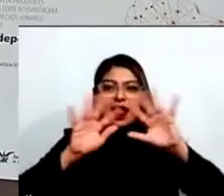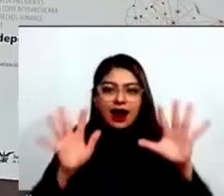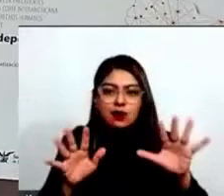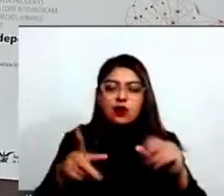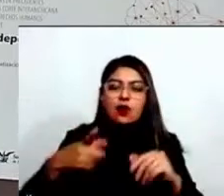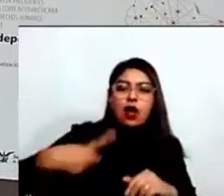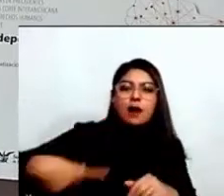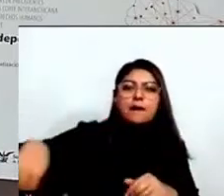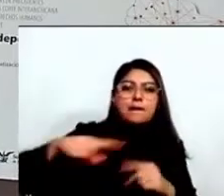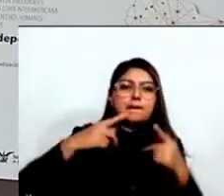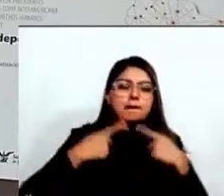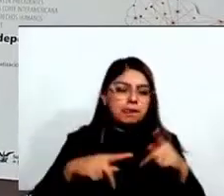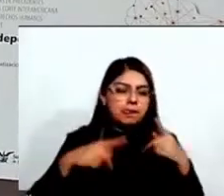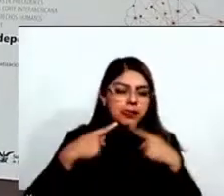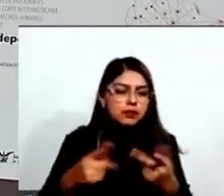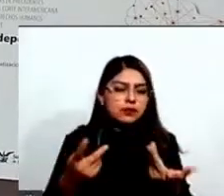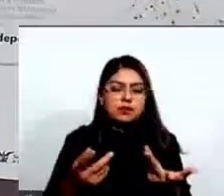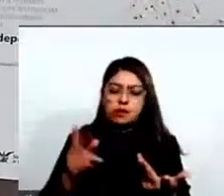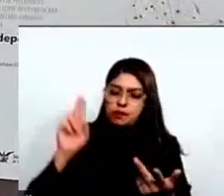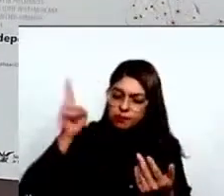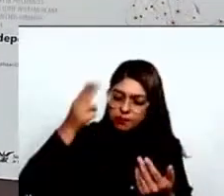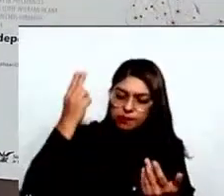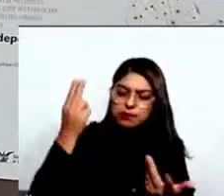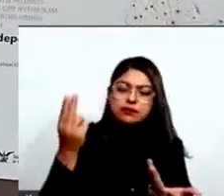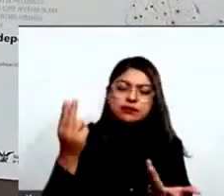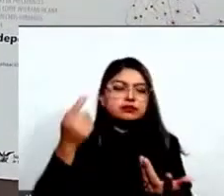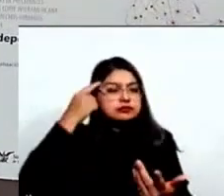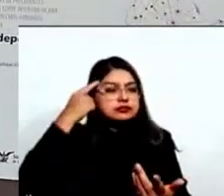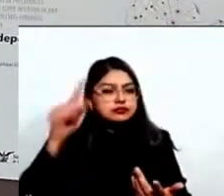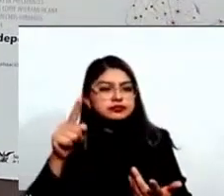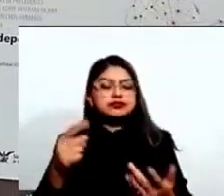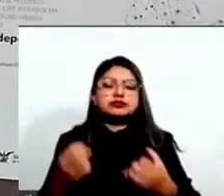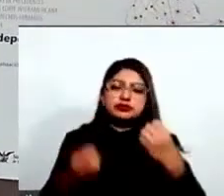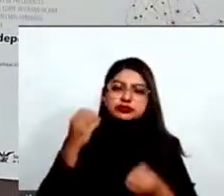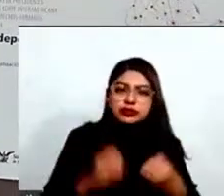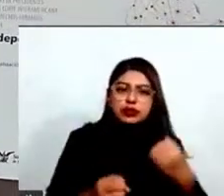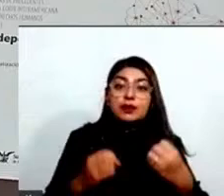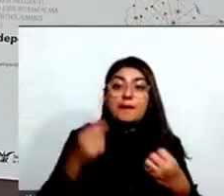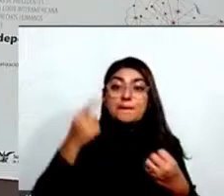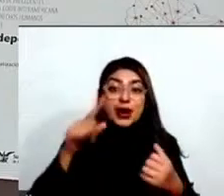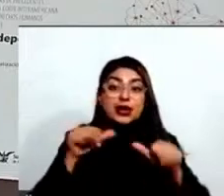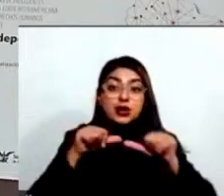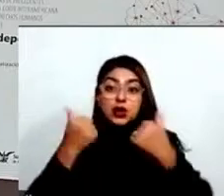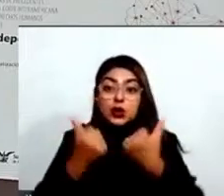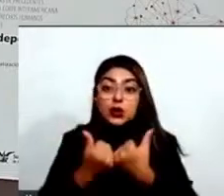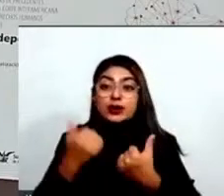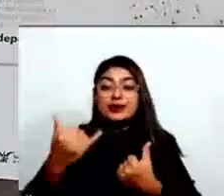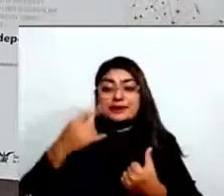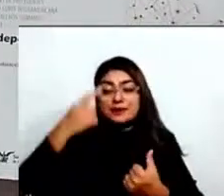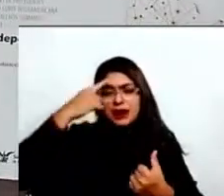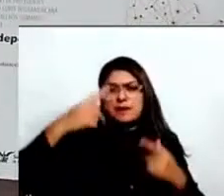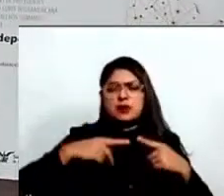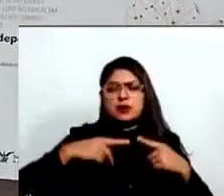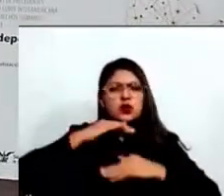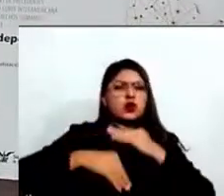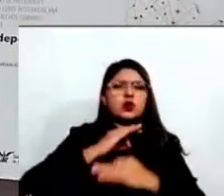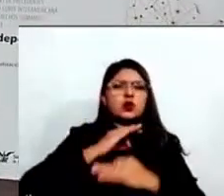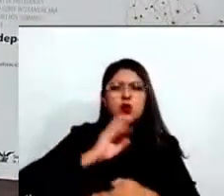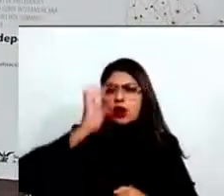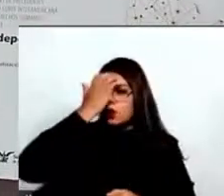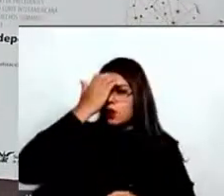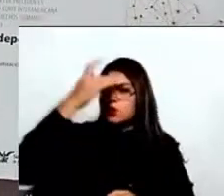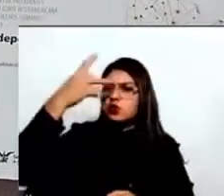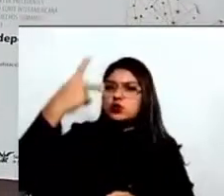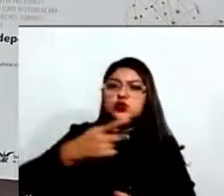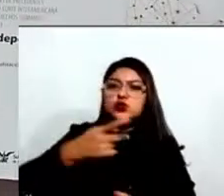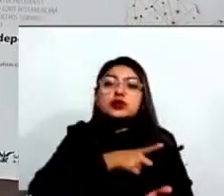academia, para la sociedad civil y sobre todo para que las personas conozcan sus derechos, se apropien de ellos y esto